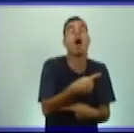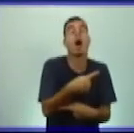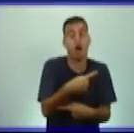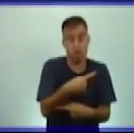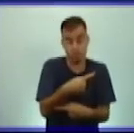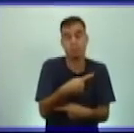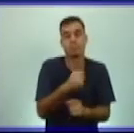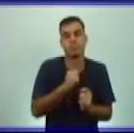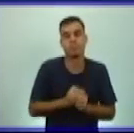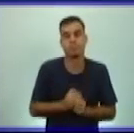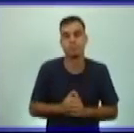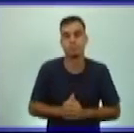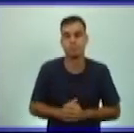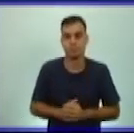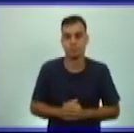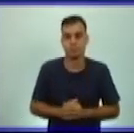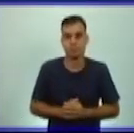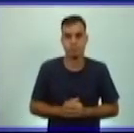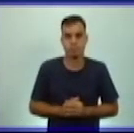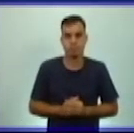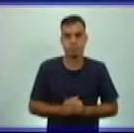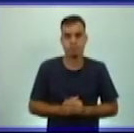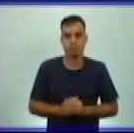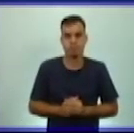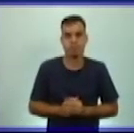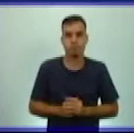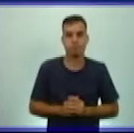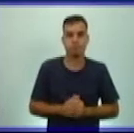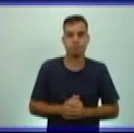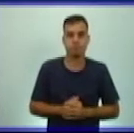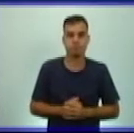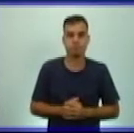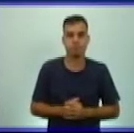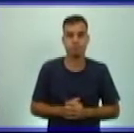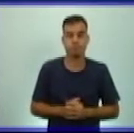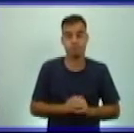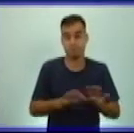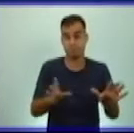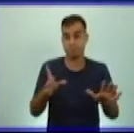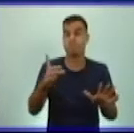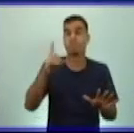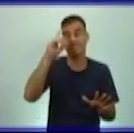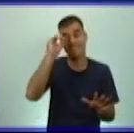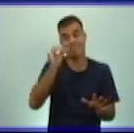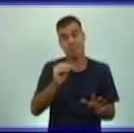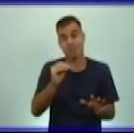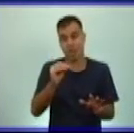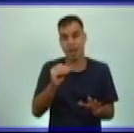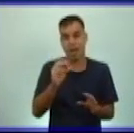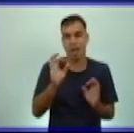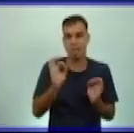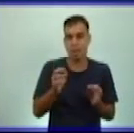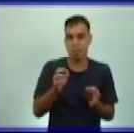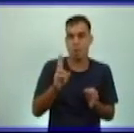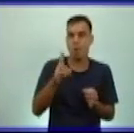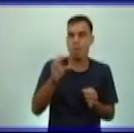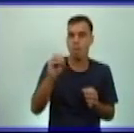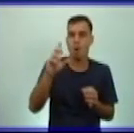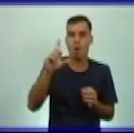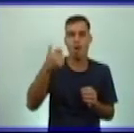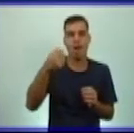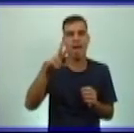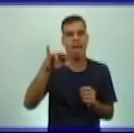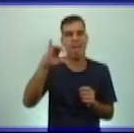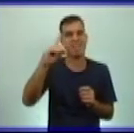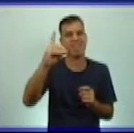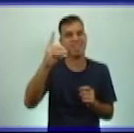causa que la origina. Es decir, que entonces tendría conocida la polaridad del primer enrollado